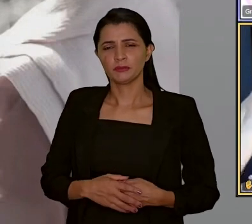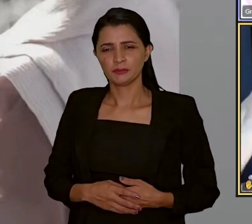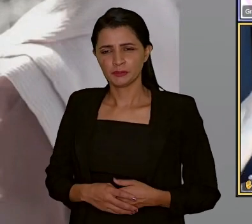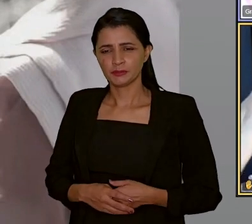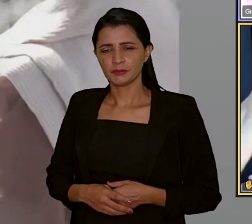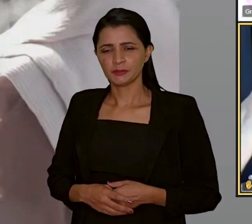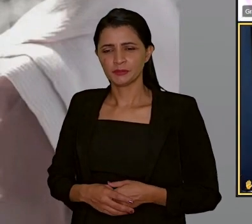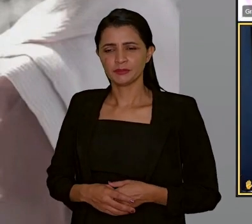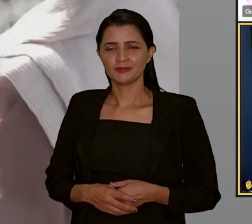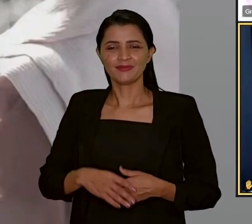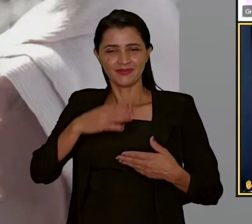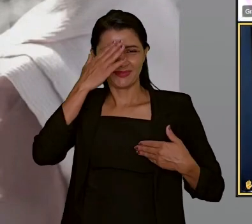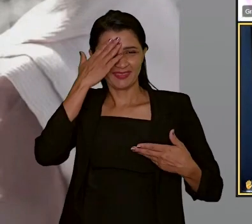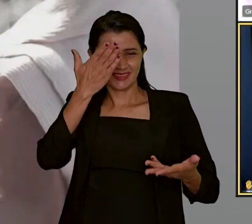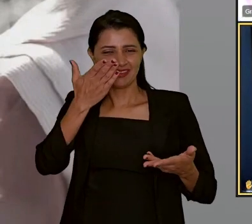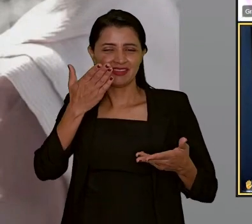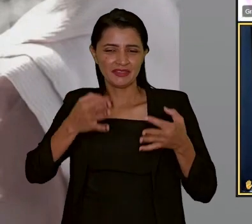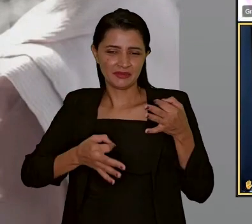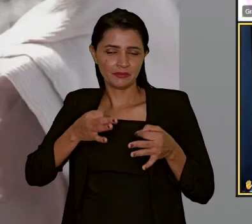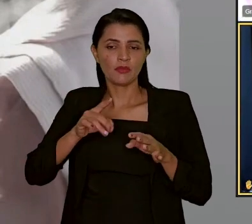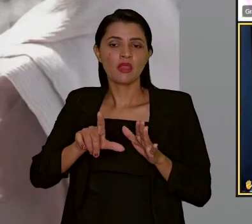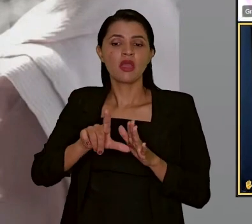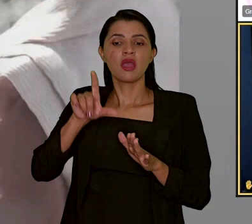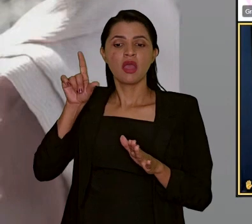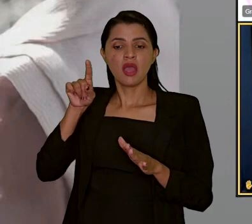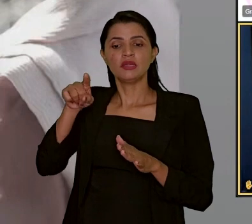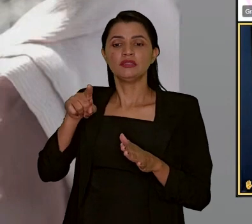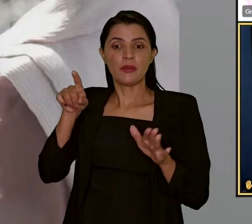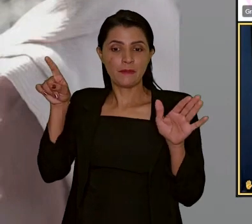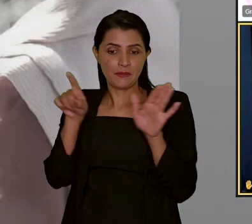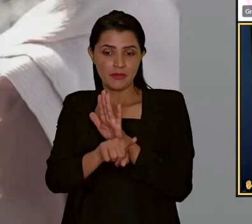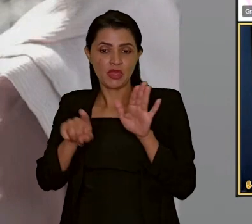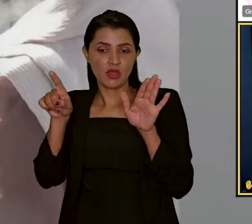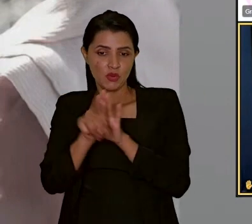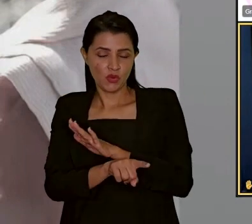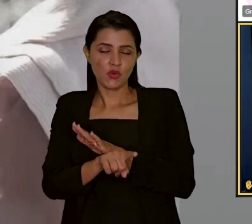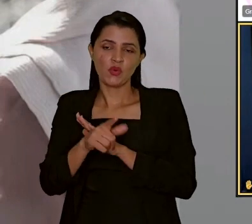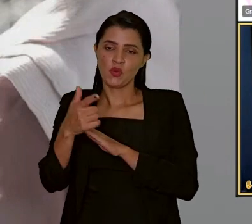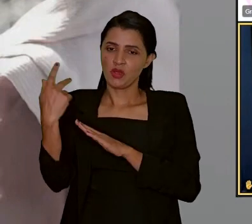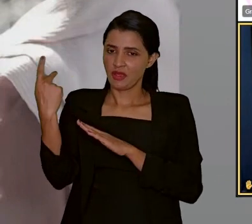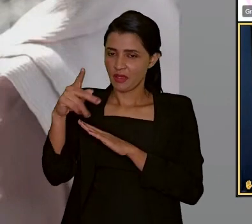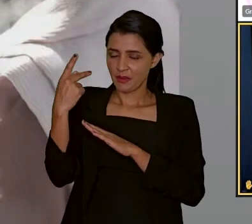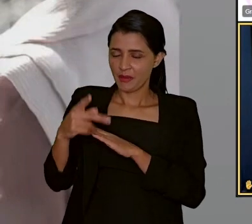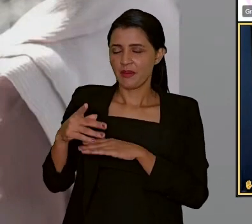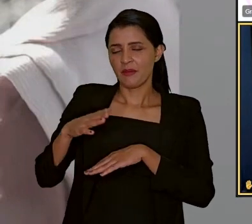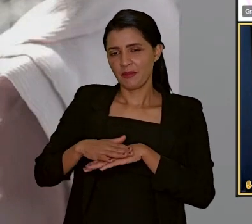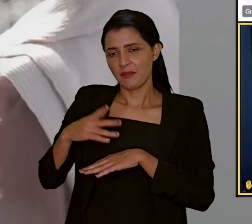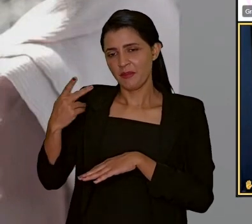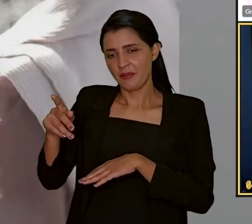Agradeço as ponderações. Antes de passar as perguntas endereçadas pelo